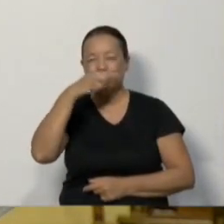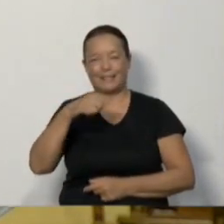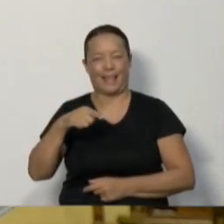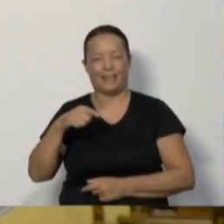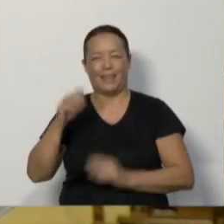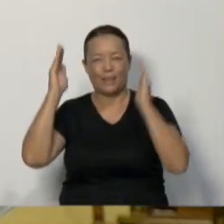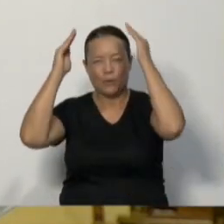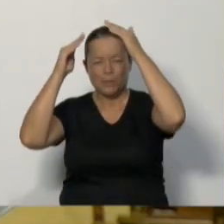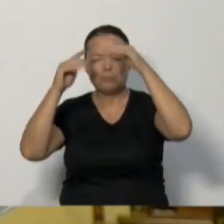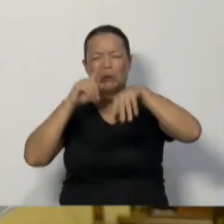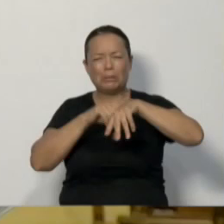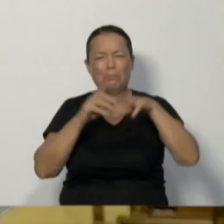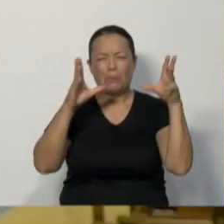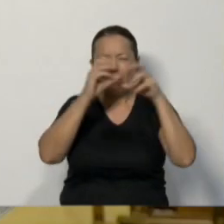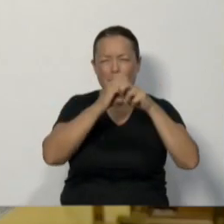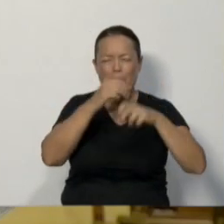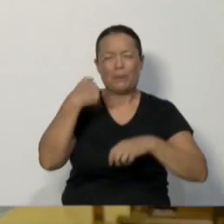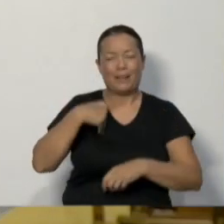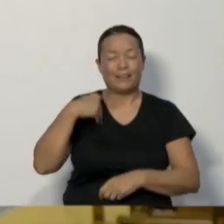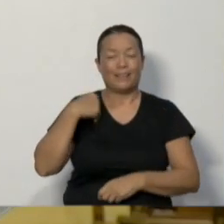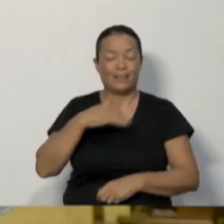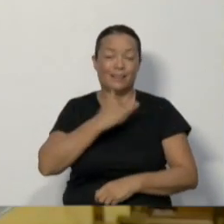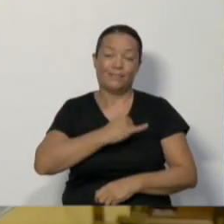1977, un momento oscuro y difícil de nuestra Argentina.